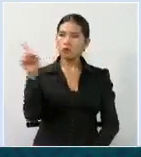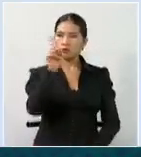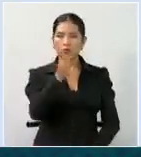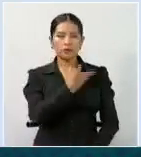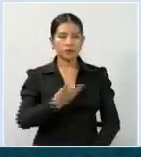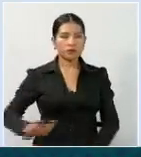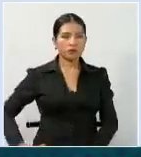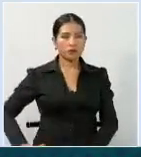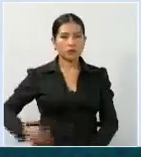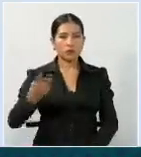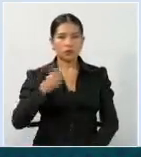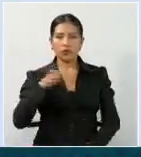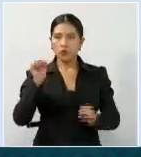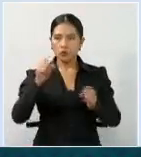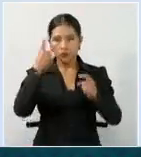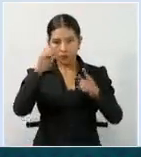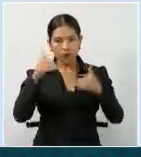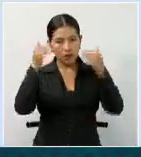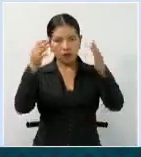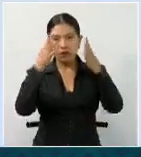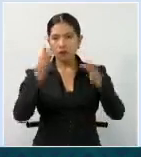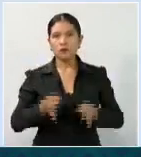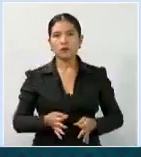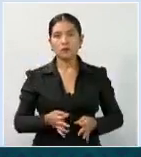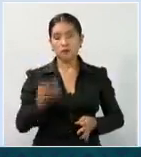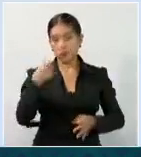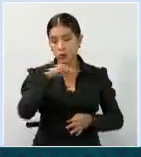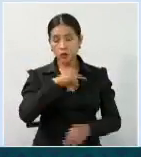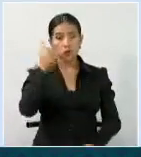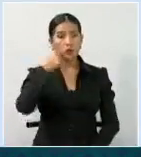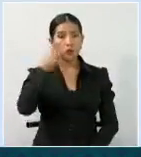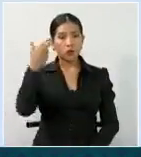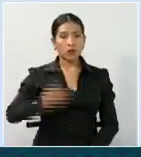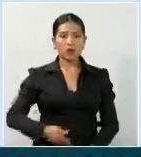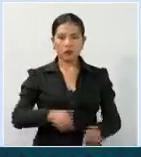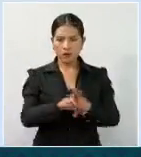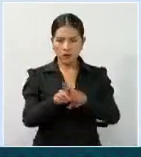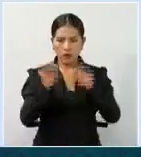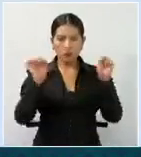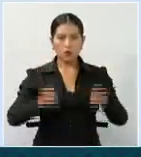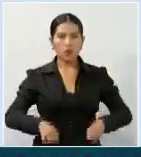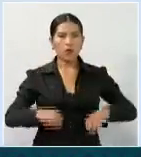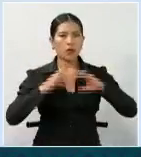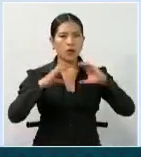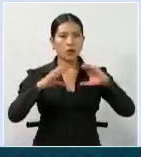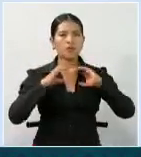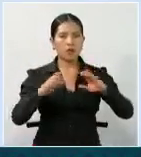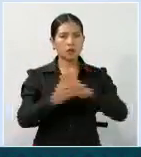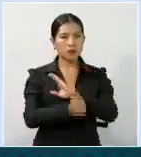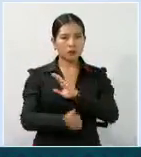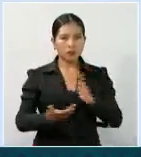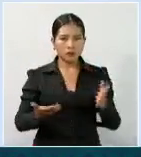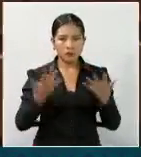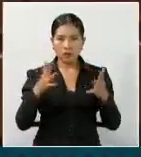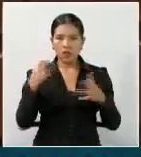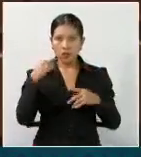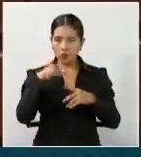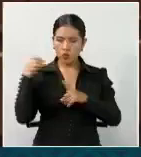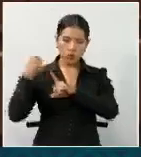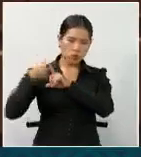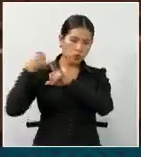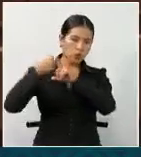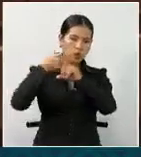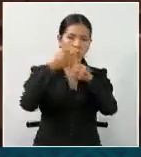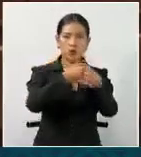espacios de decisión. También las mujeres tenemos la capacidad, porque hay voluntad y también venimos de esas luchas,